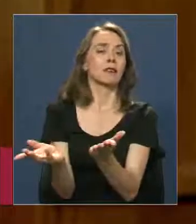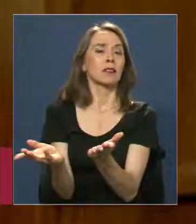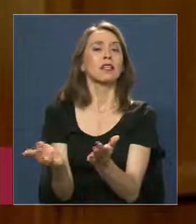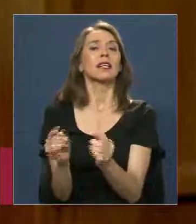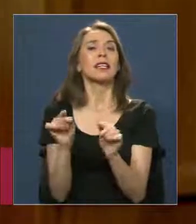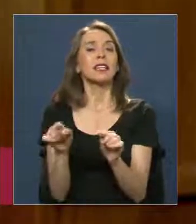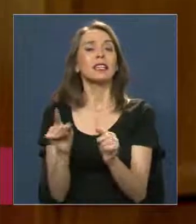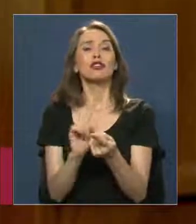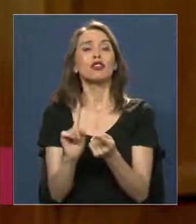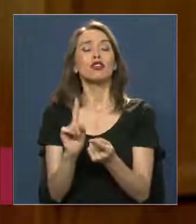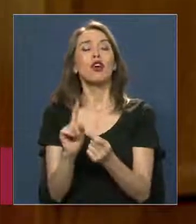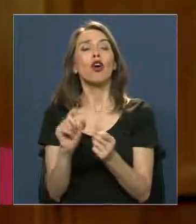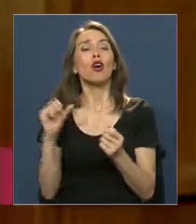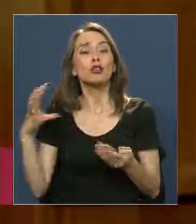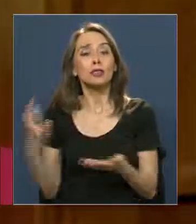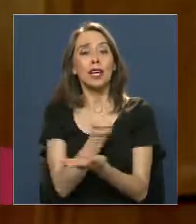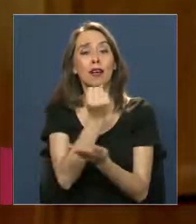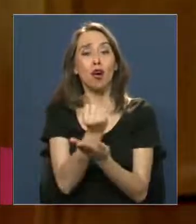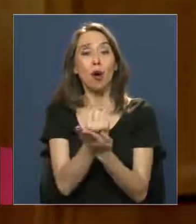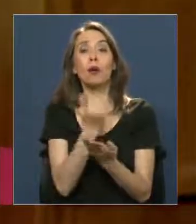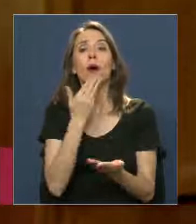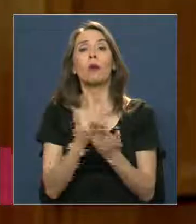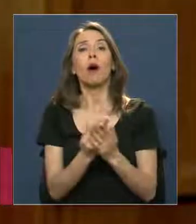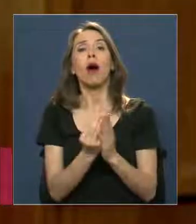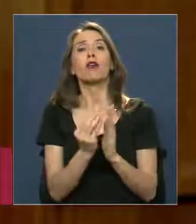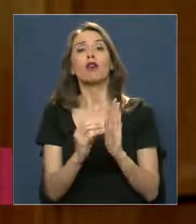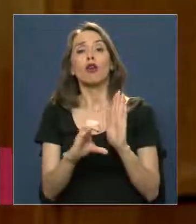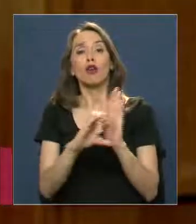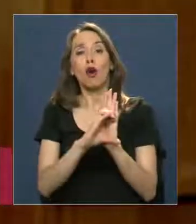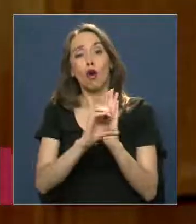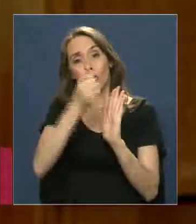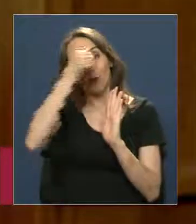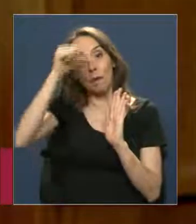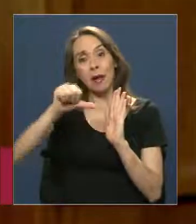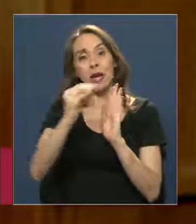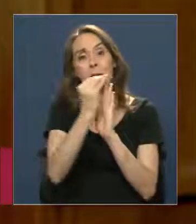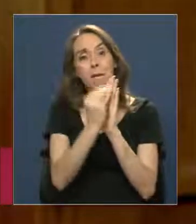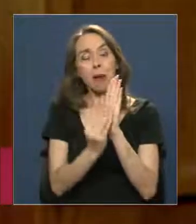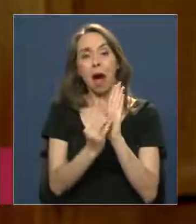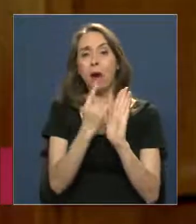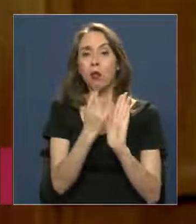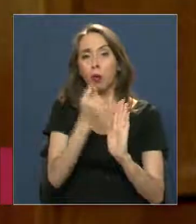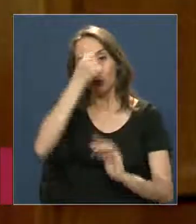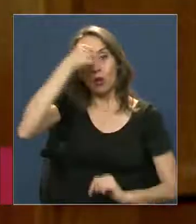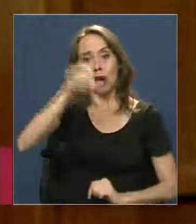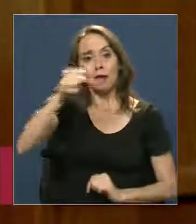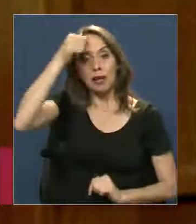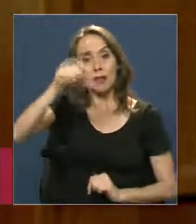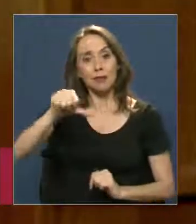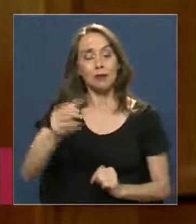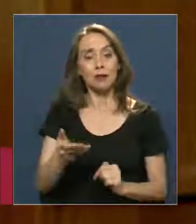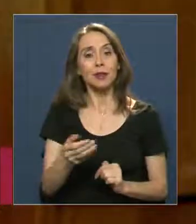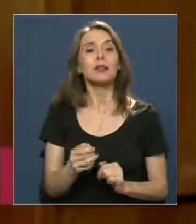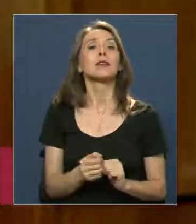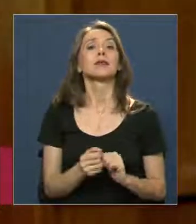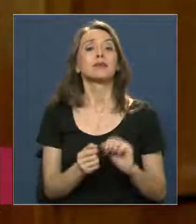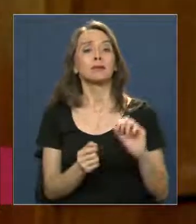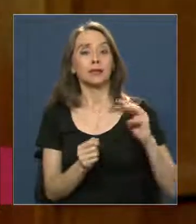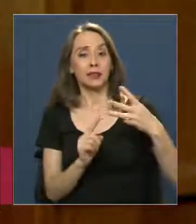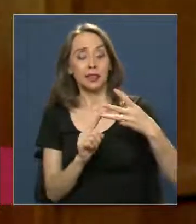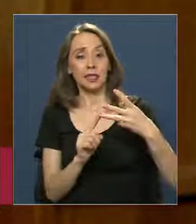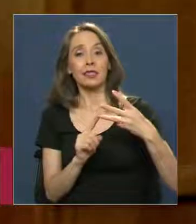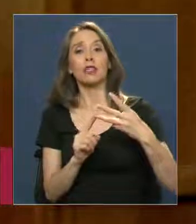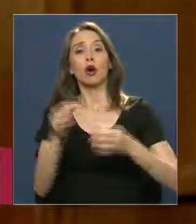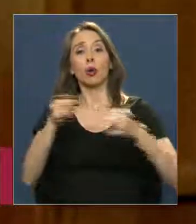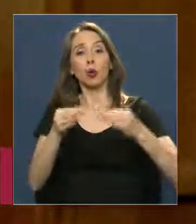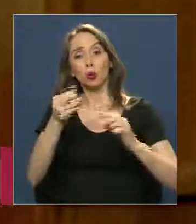se hace endureciendo las penas, tal como se está planteando en este proyecto. En tercer lugar, se busca sancionar penalmente la